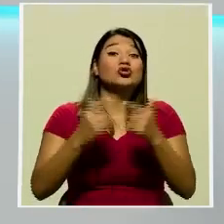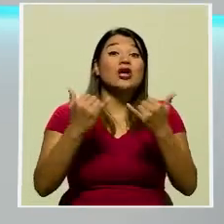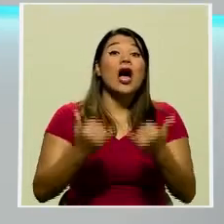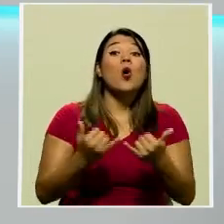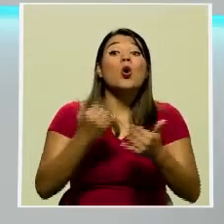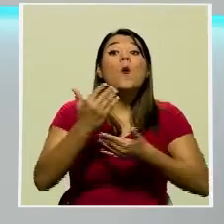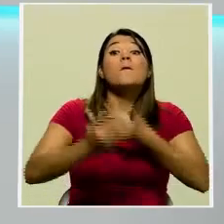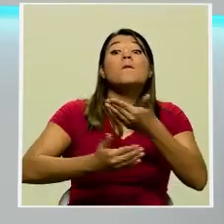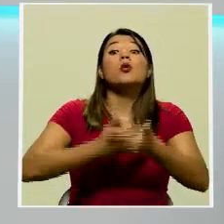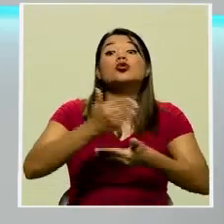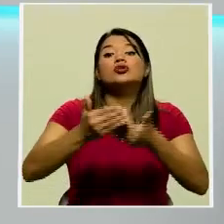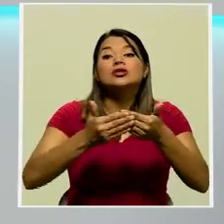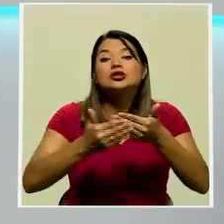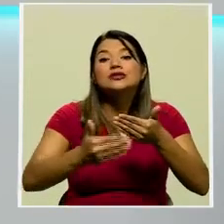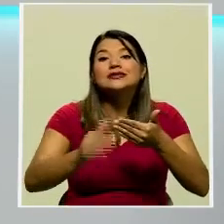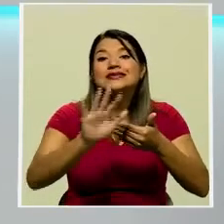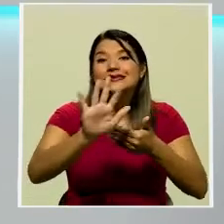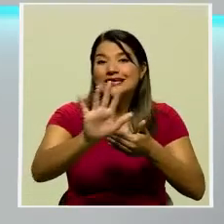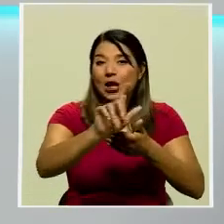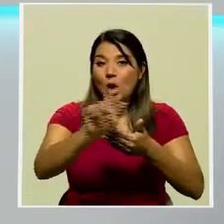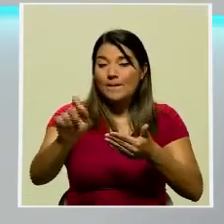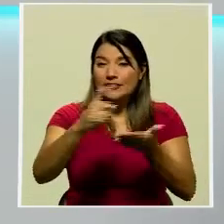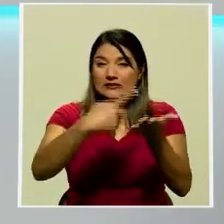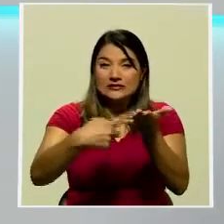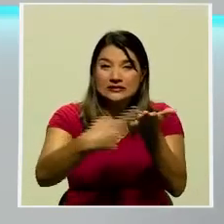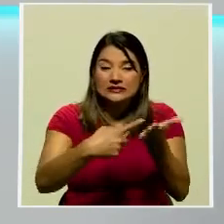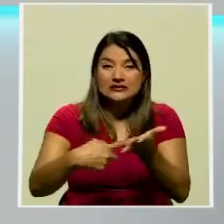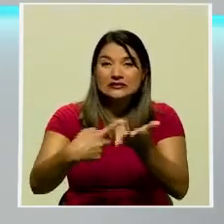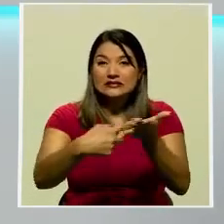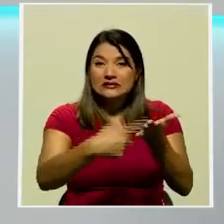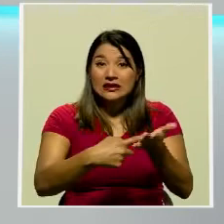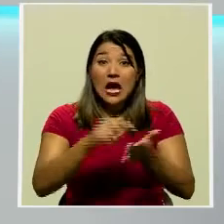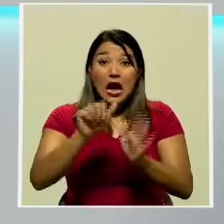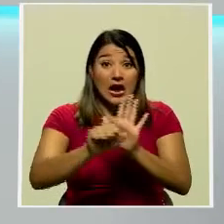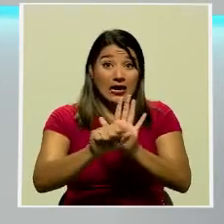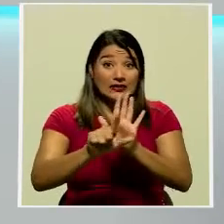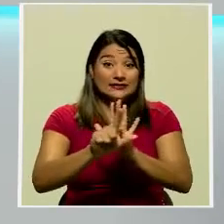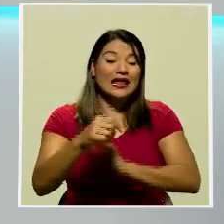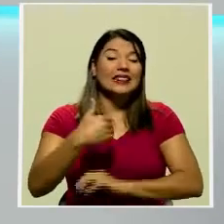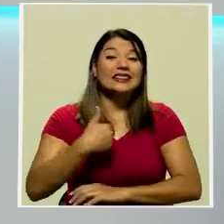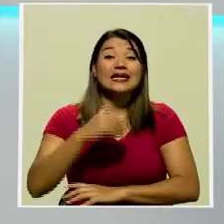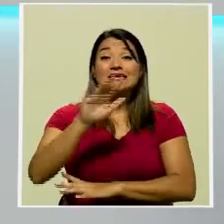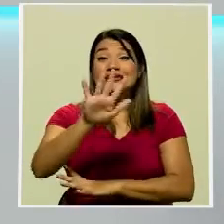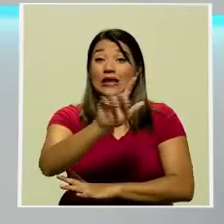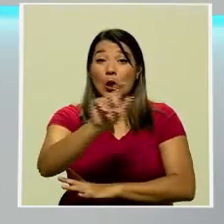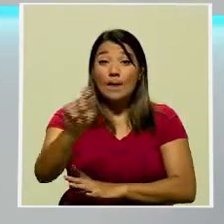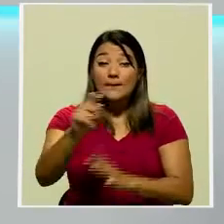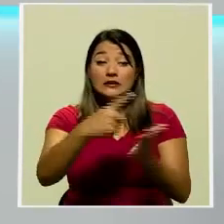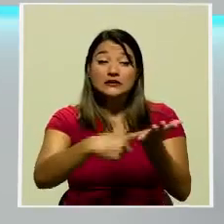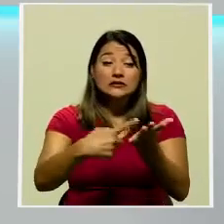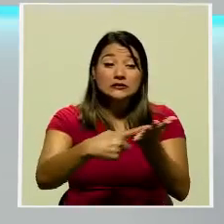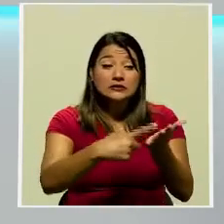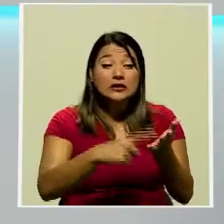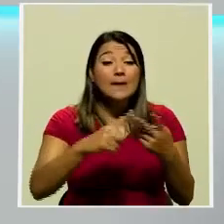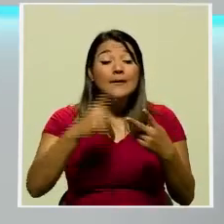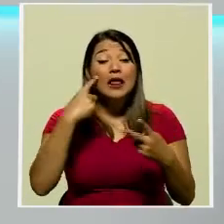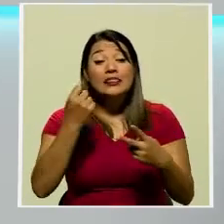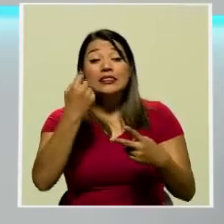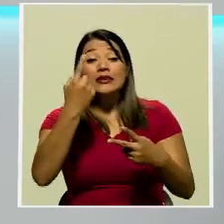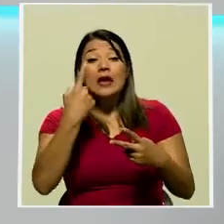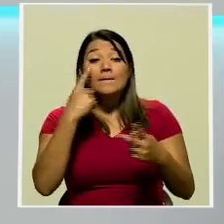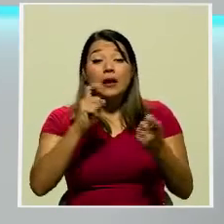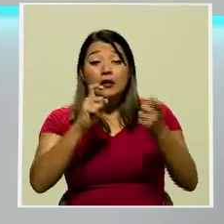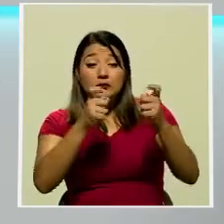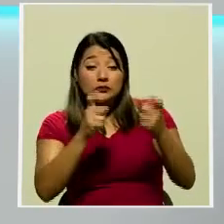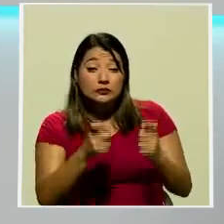5 meses de debate, en donde hay 5 meses para ajustar, para entender, para corregir,